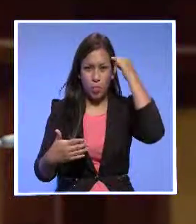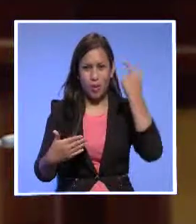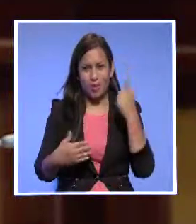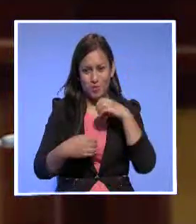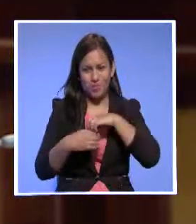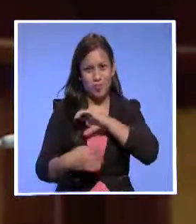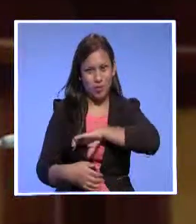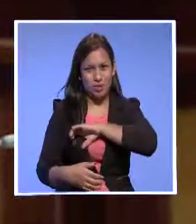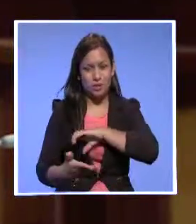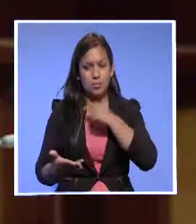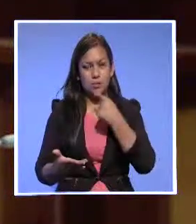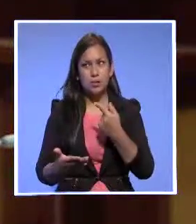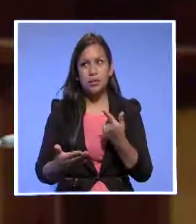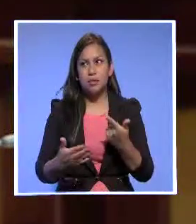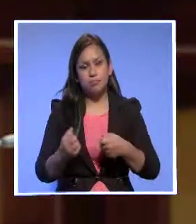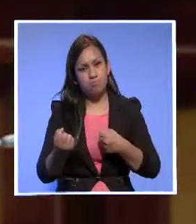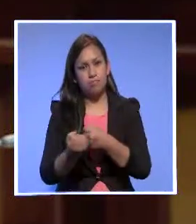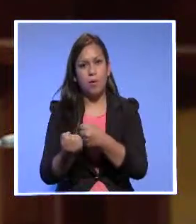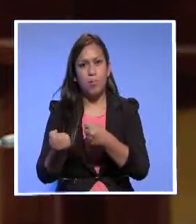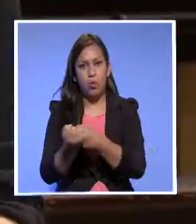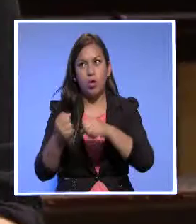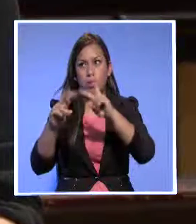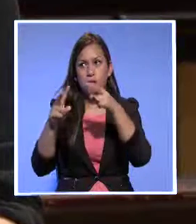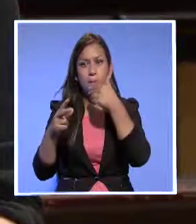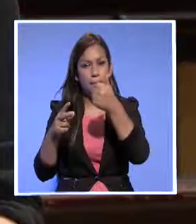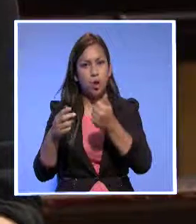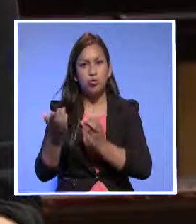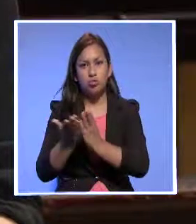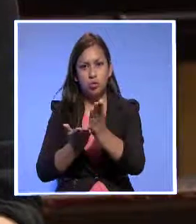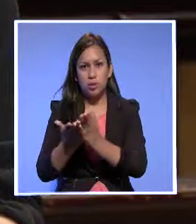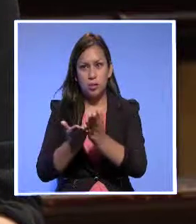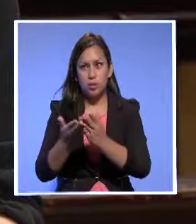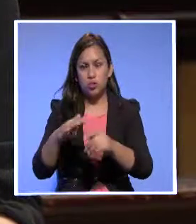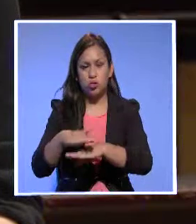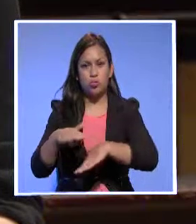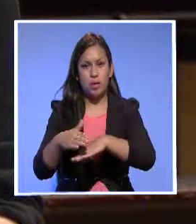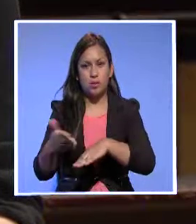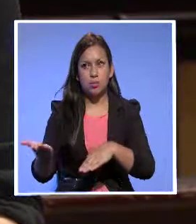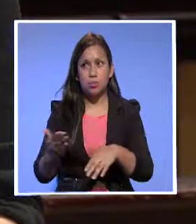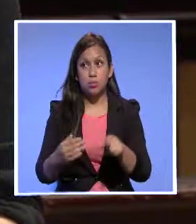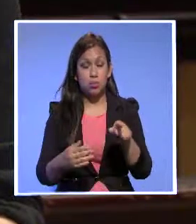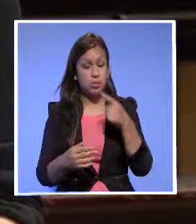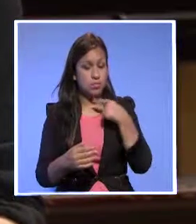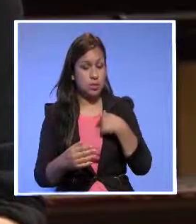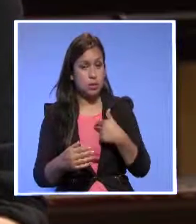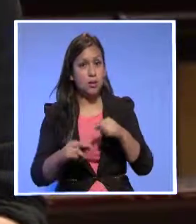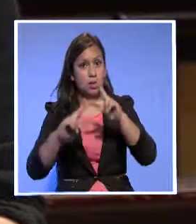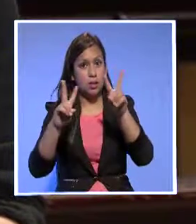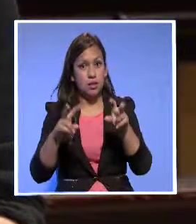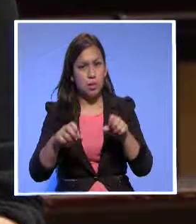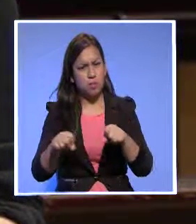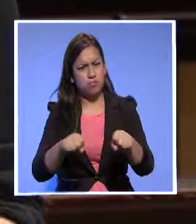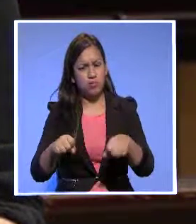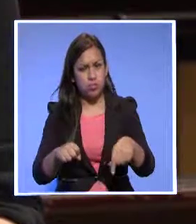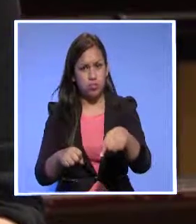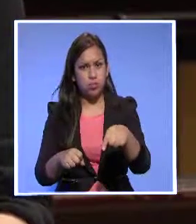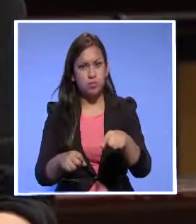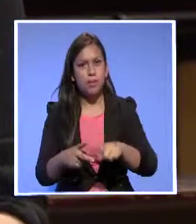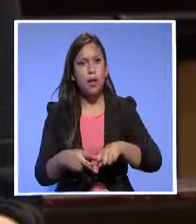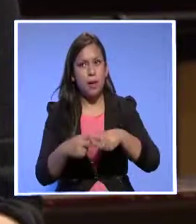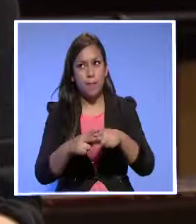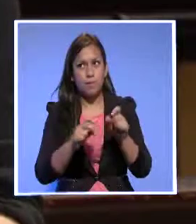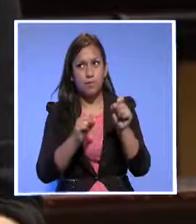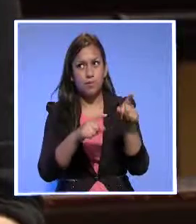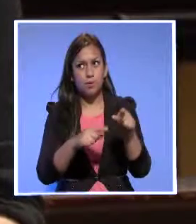infraestructura de servicios básicos y ya que ha abordado el tema del terremoto señor alcalde quisiera arrancar precisamente por aquello porque